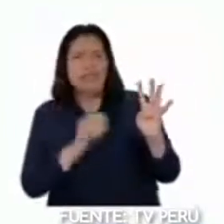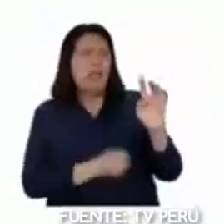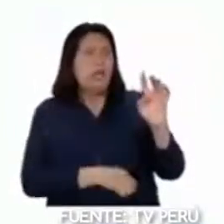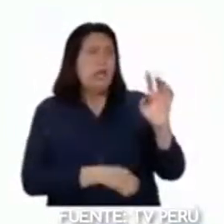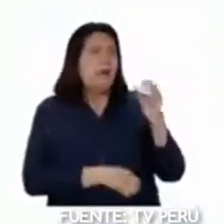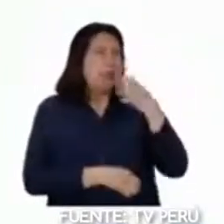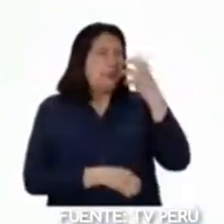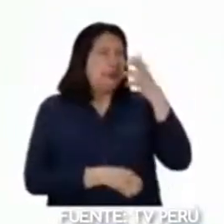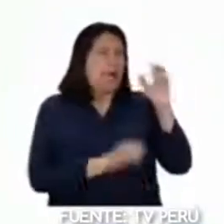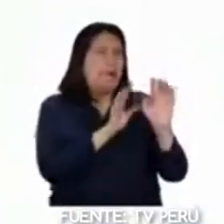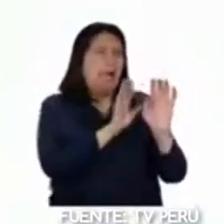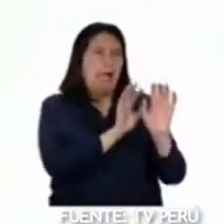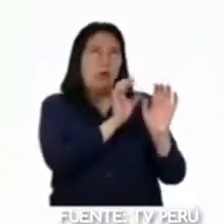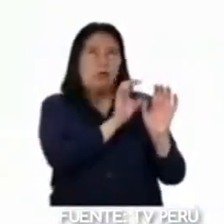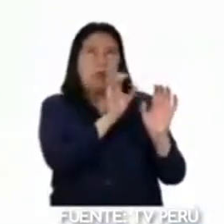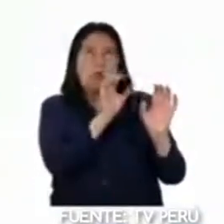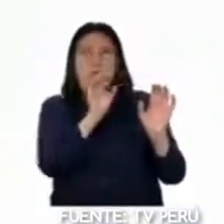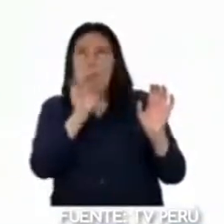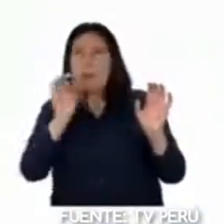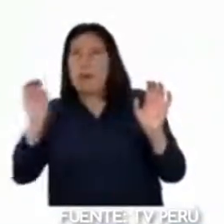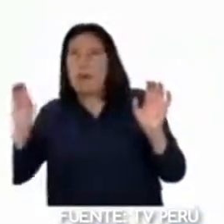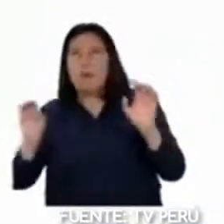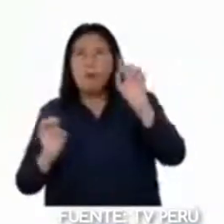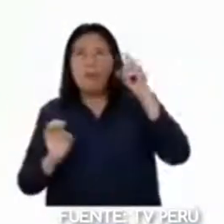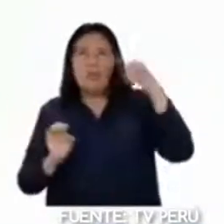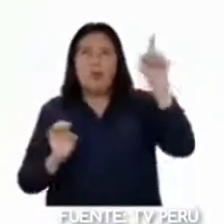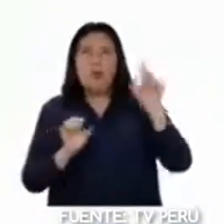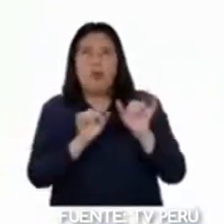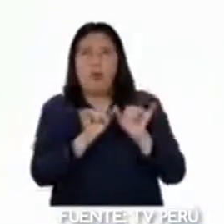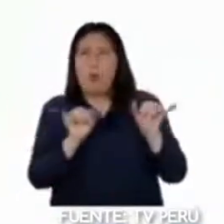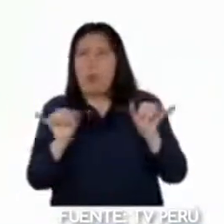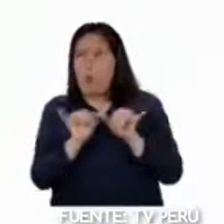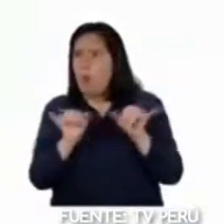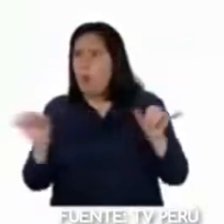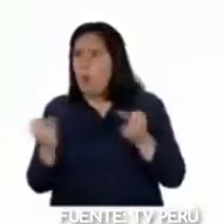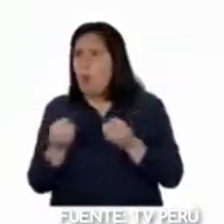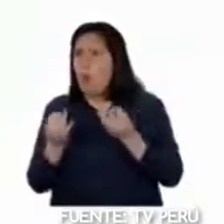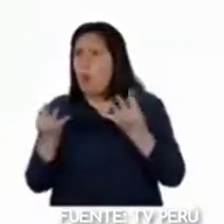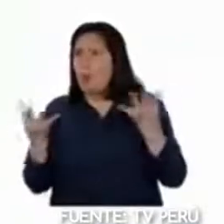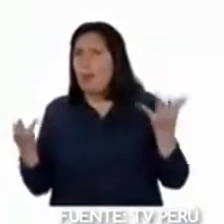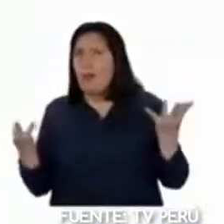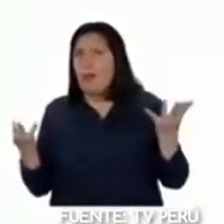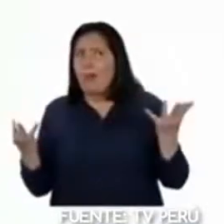1 millón de manzanas puestas una junto a la otra mediría